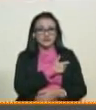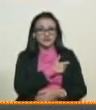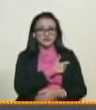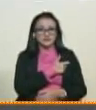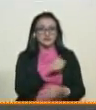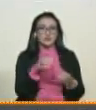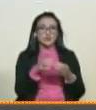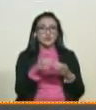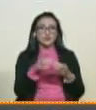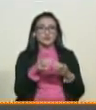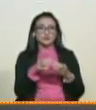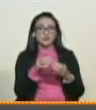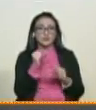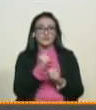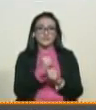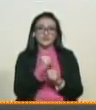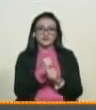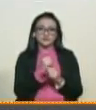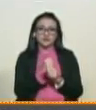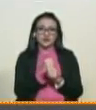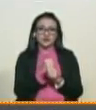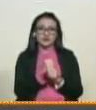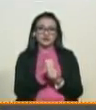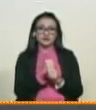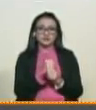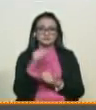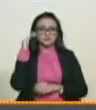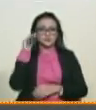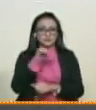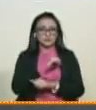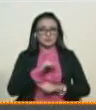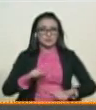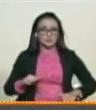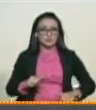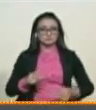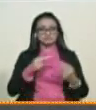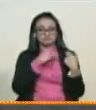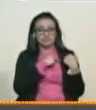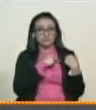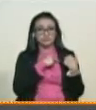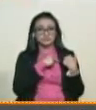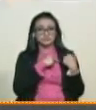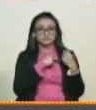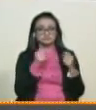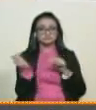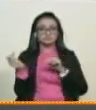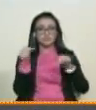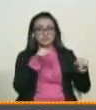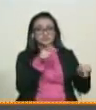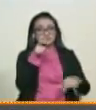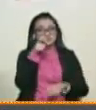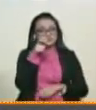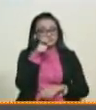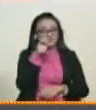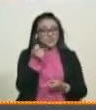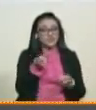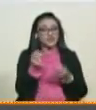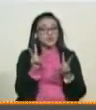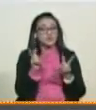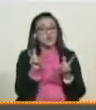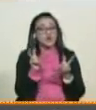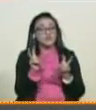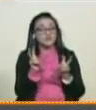integrantes del Comando Estratégico Operacional de la Fuerza Armada Nacional Bolivariana van a estar a cargo del traslado y la custodia del nuevo